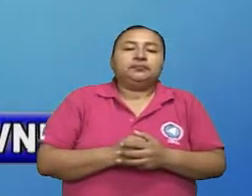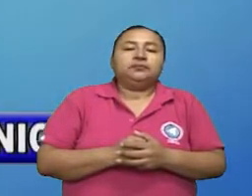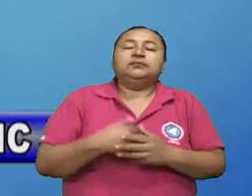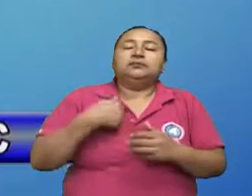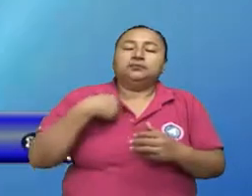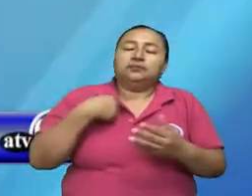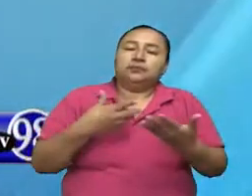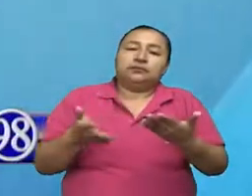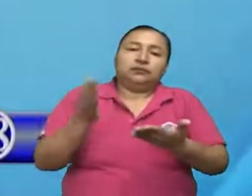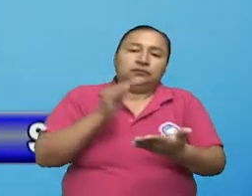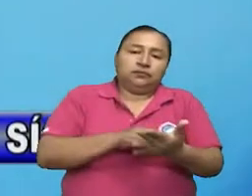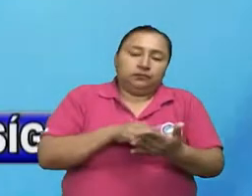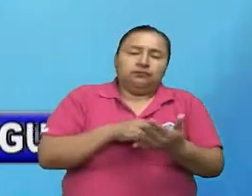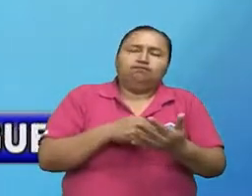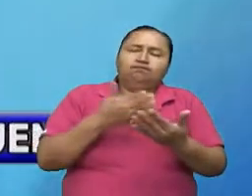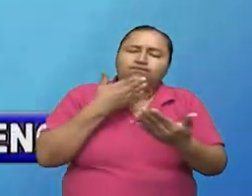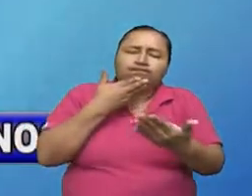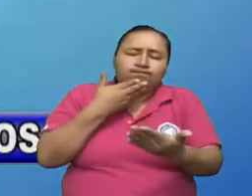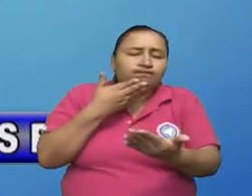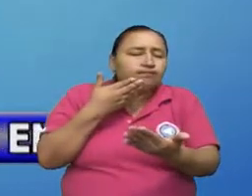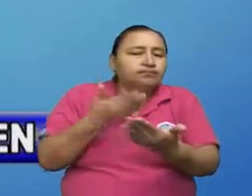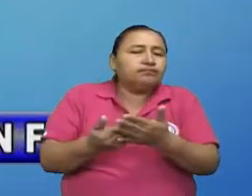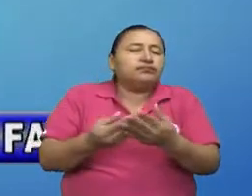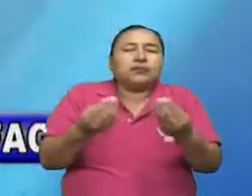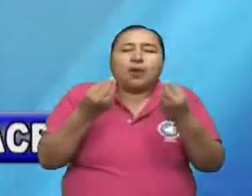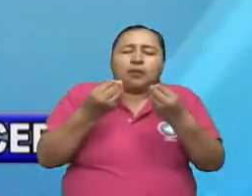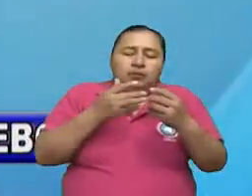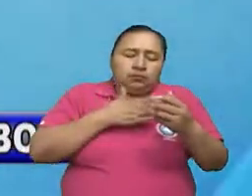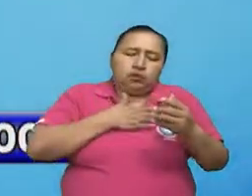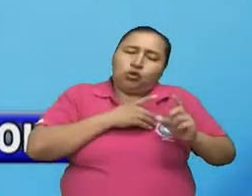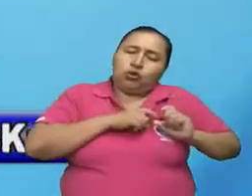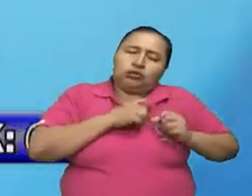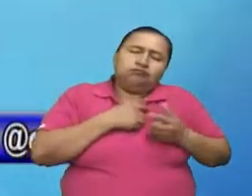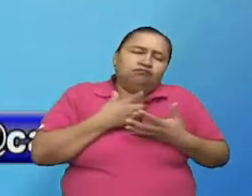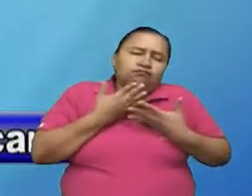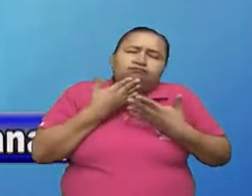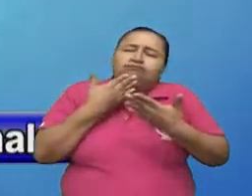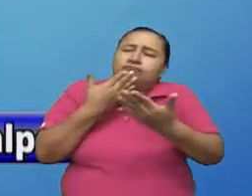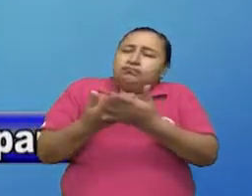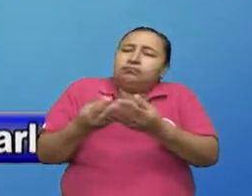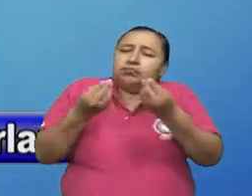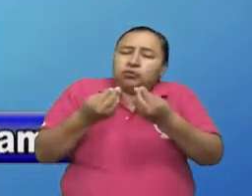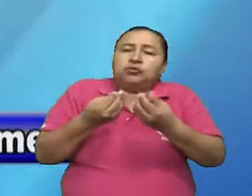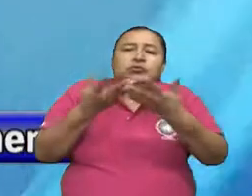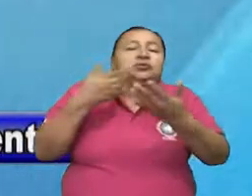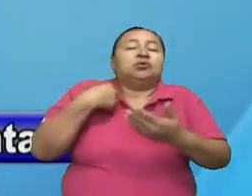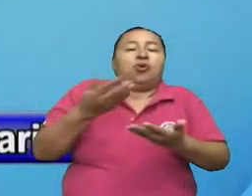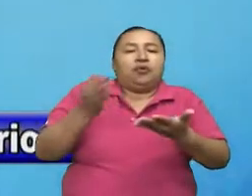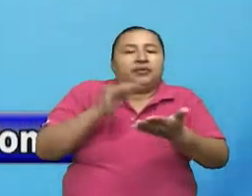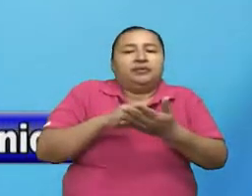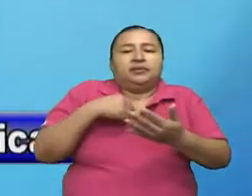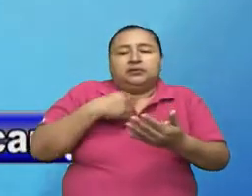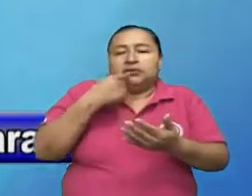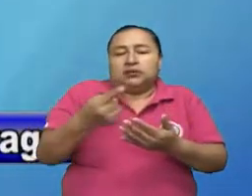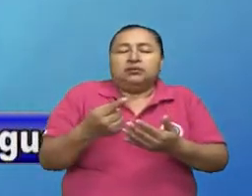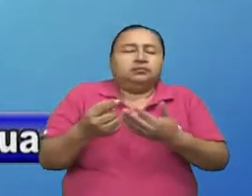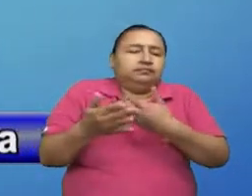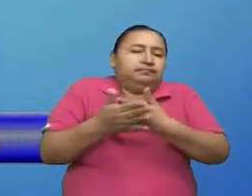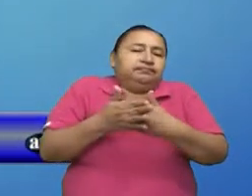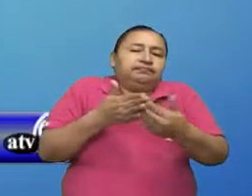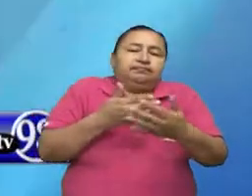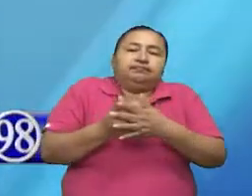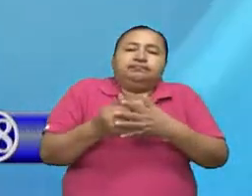Reitero agradecimiento profundo desde el fondo de mi corazón y reitero que aunque